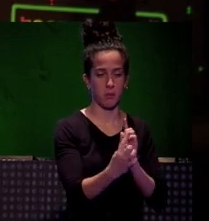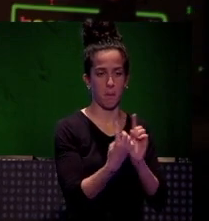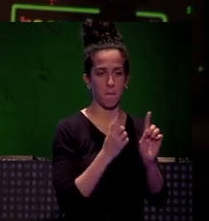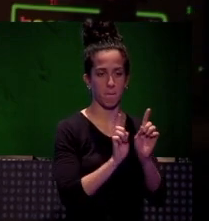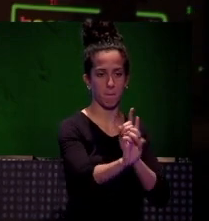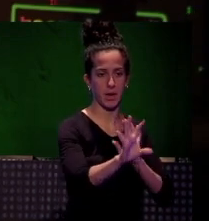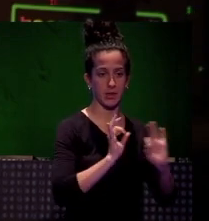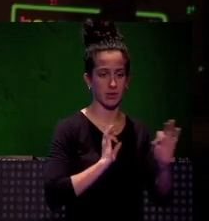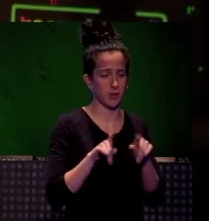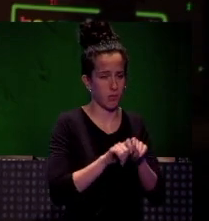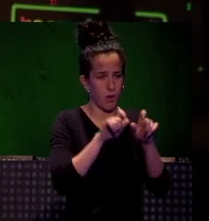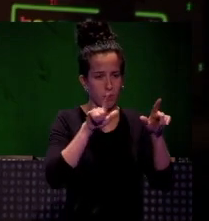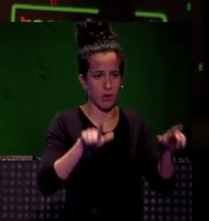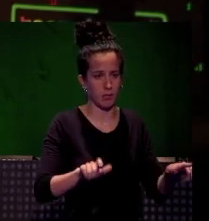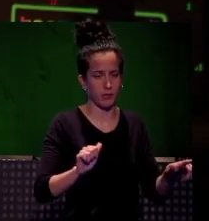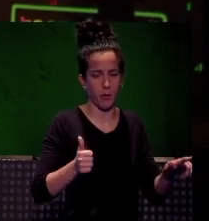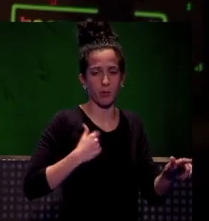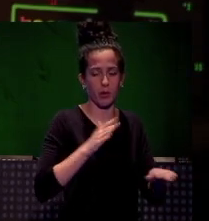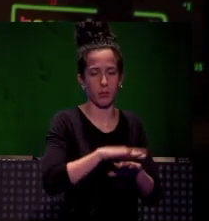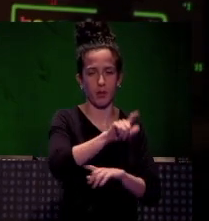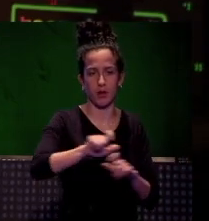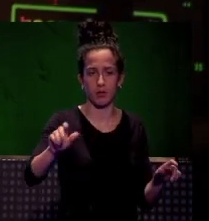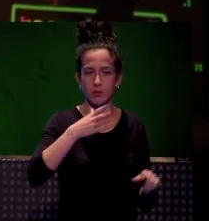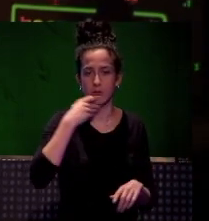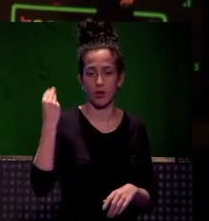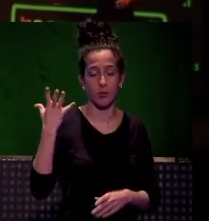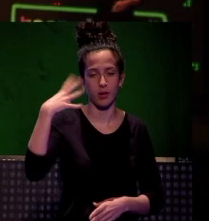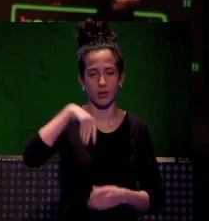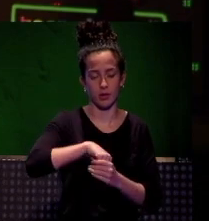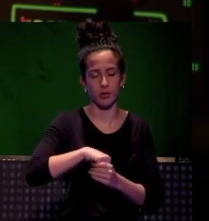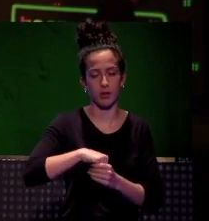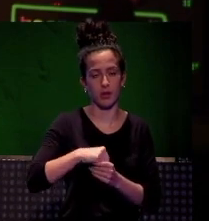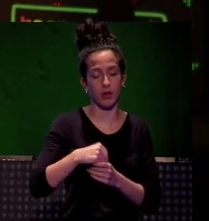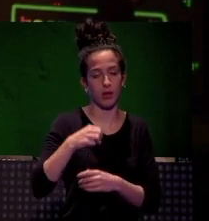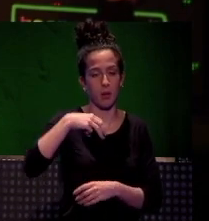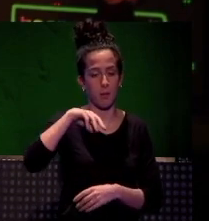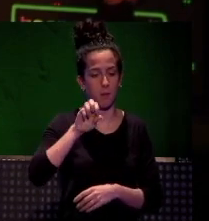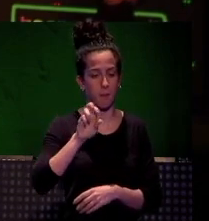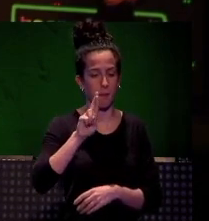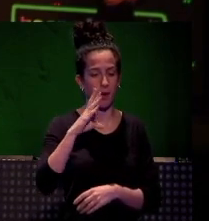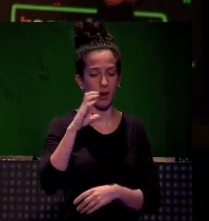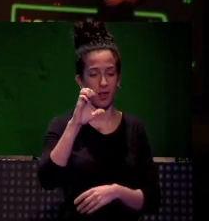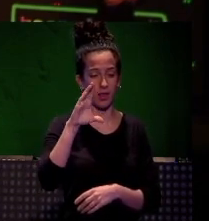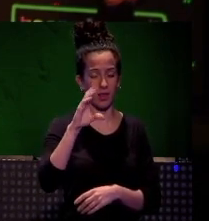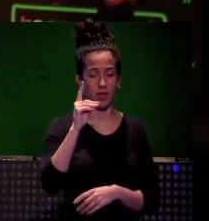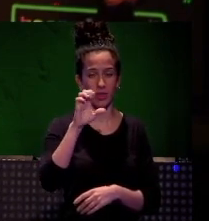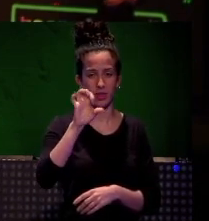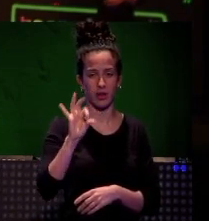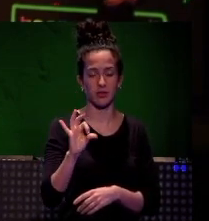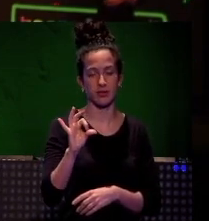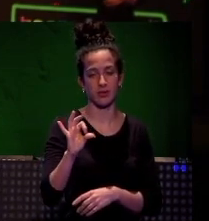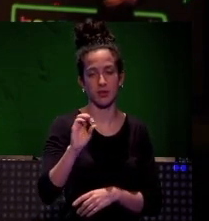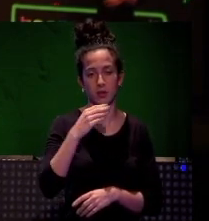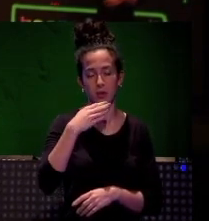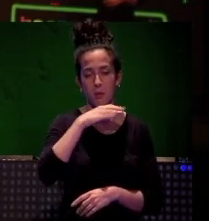una plataforma para los jóvenes que tenemos dentro de mercedes benz fashion week madrid es una plataforma que